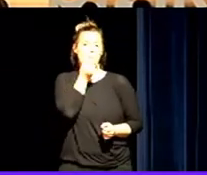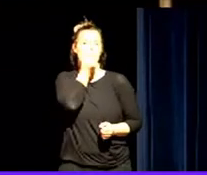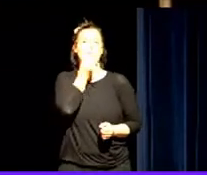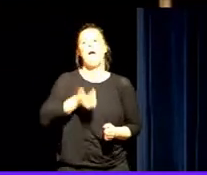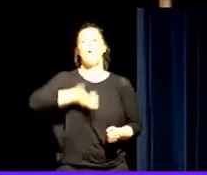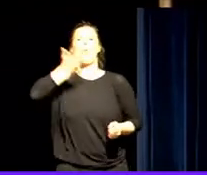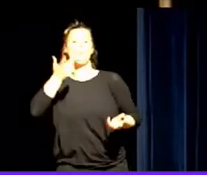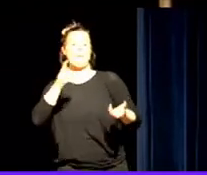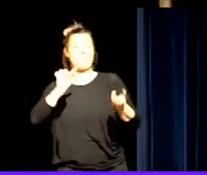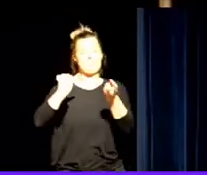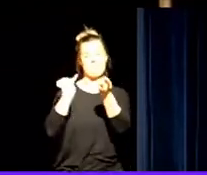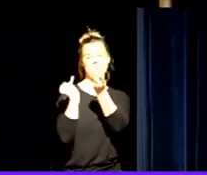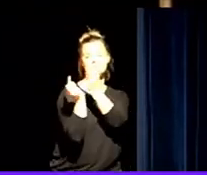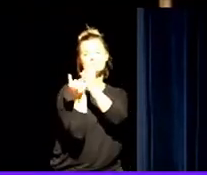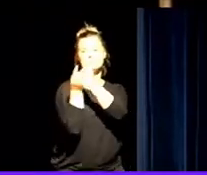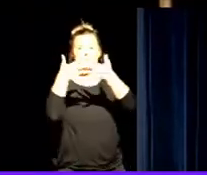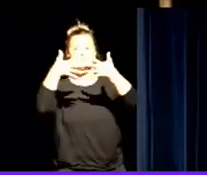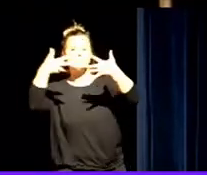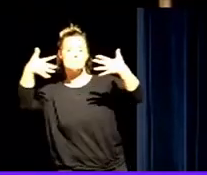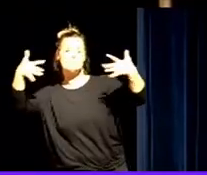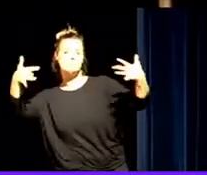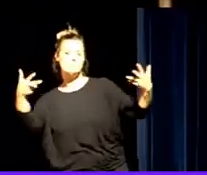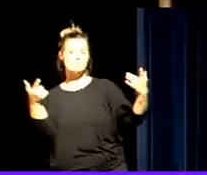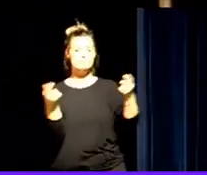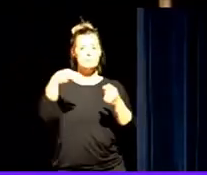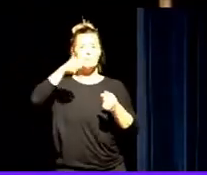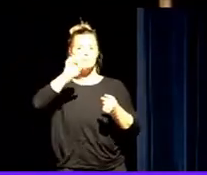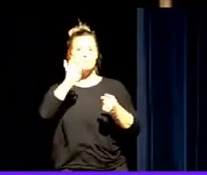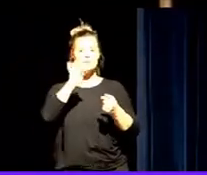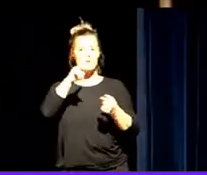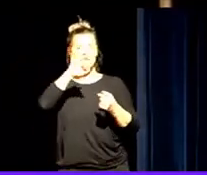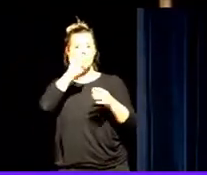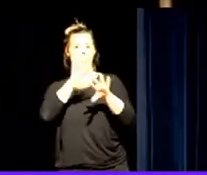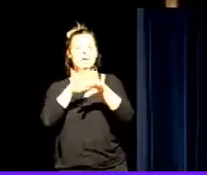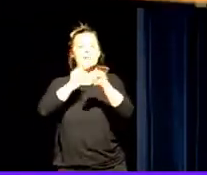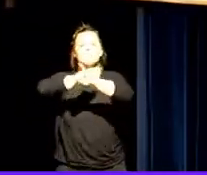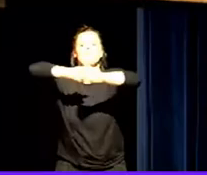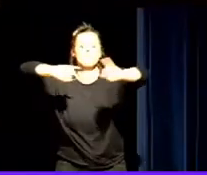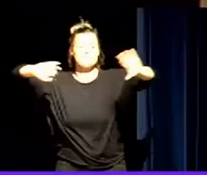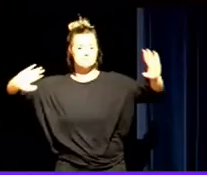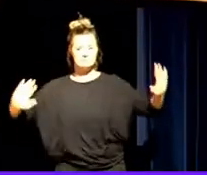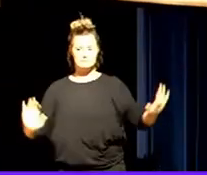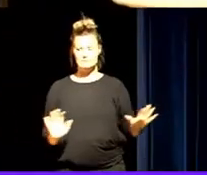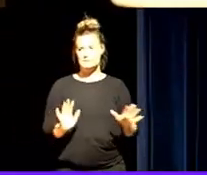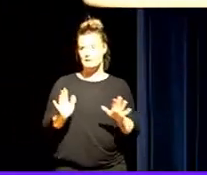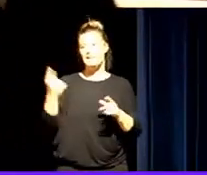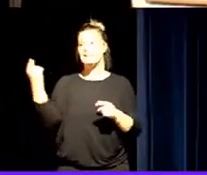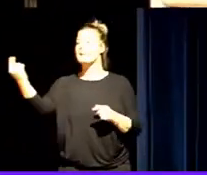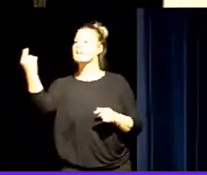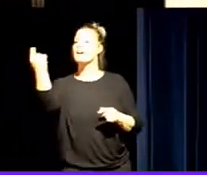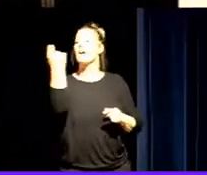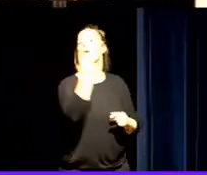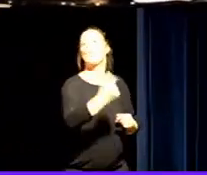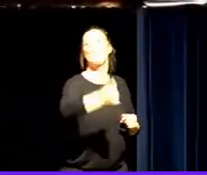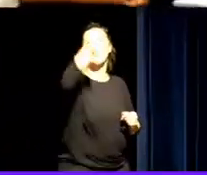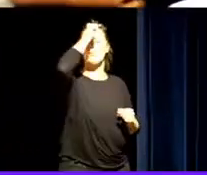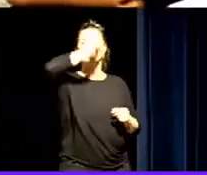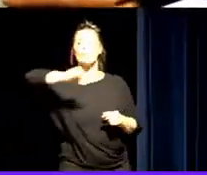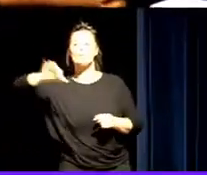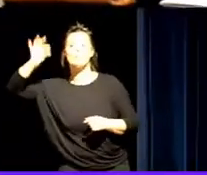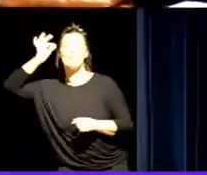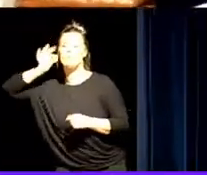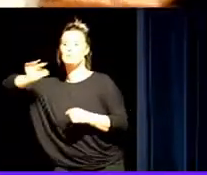una metáfora como para acabar, ¿no? Pues que cada uno, cada una de